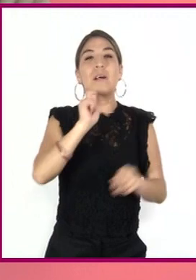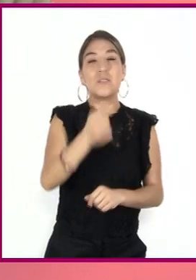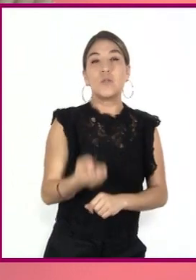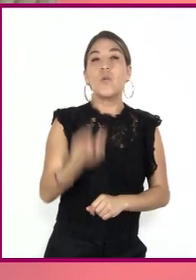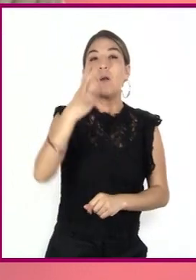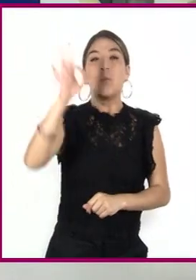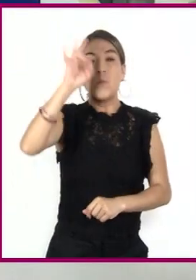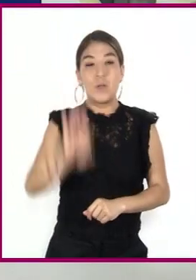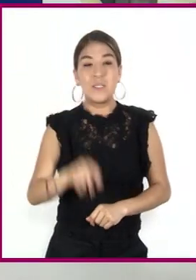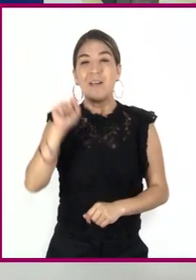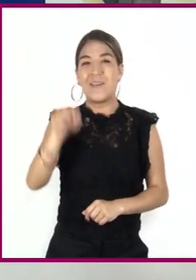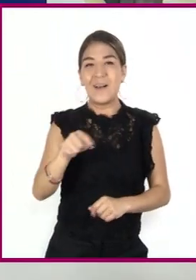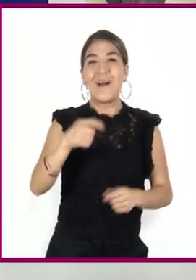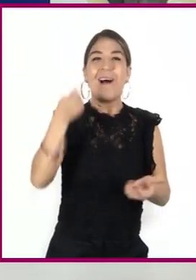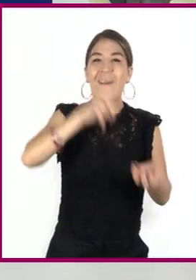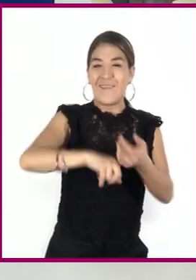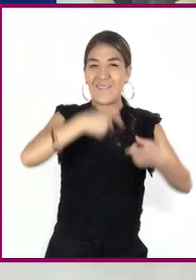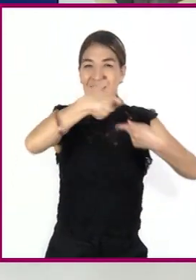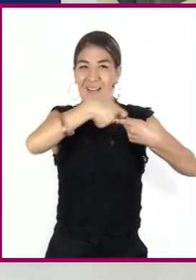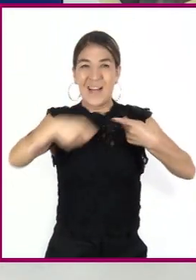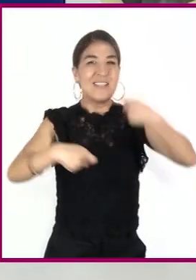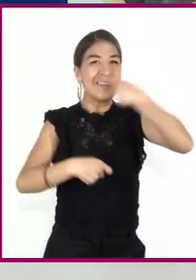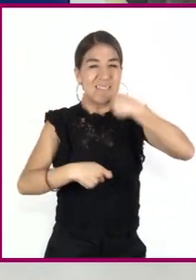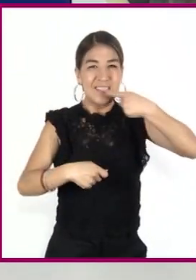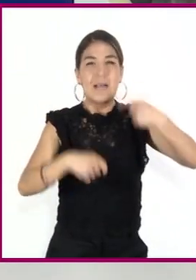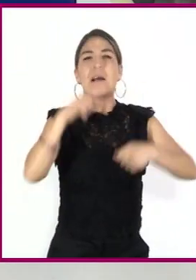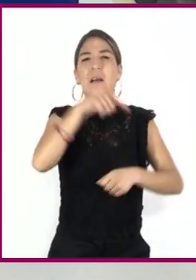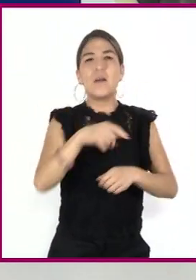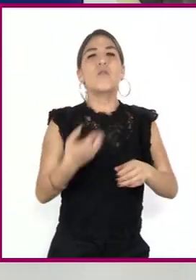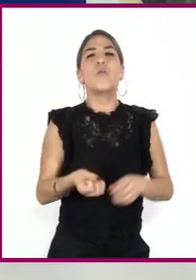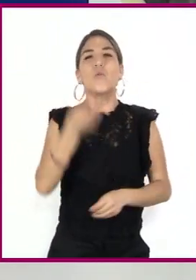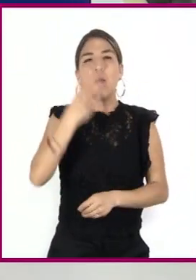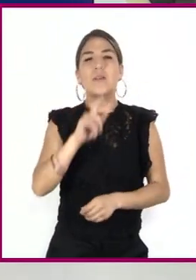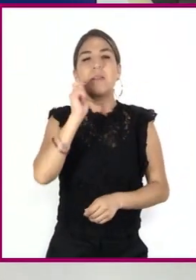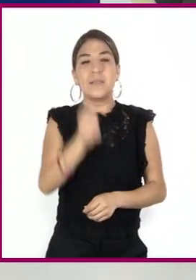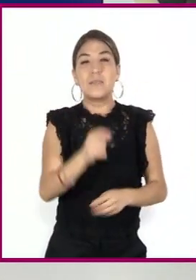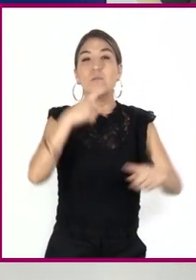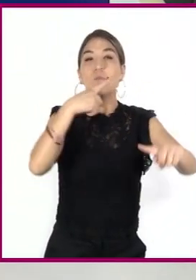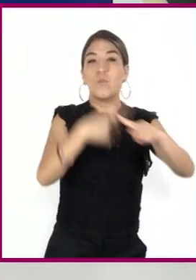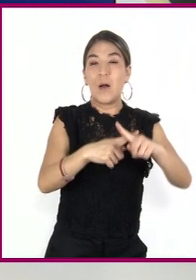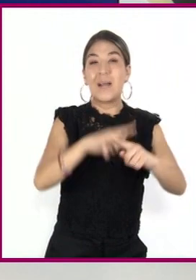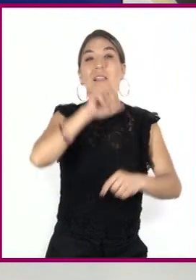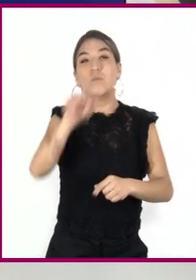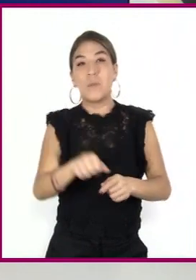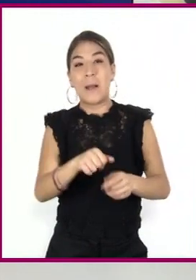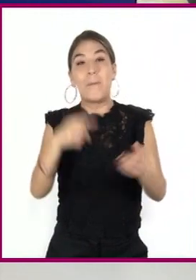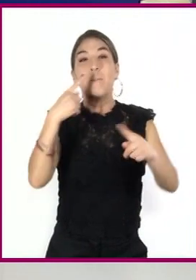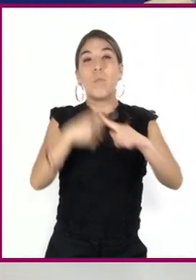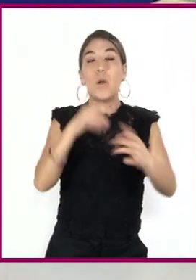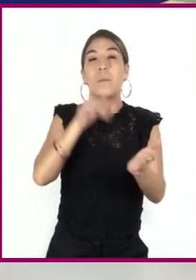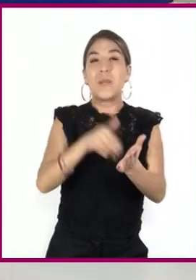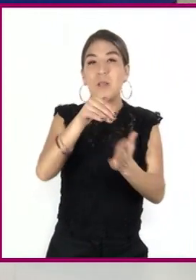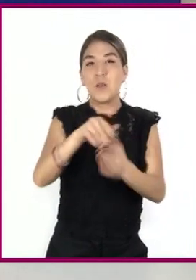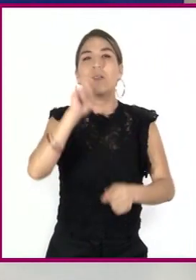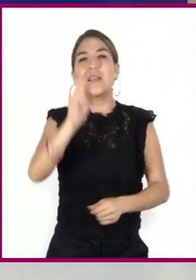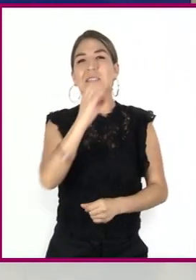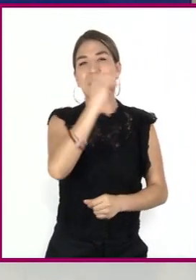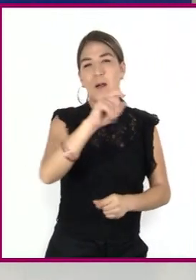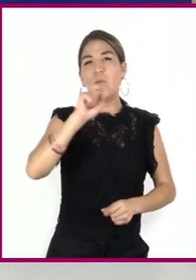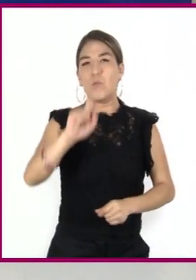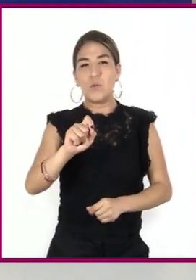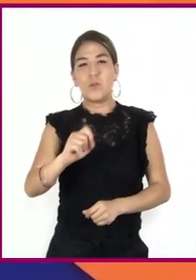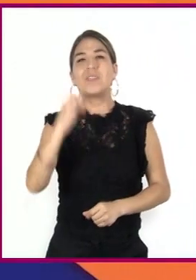en las pastas dentales, se debe consultar la tabla de equivalencias y multiplicar las partes por millón por